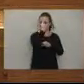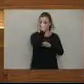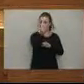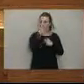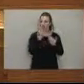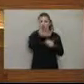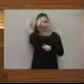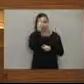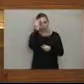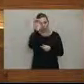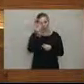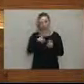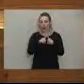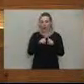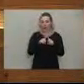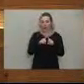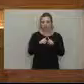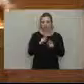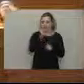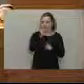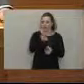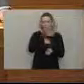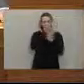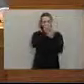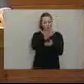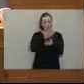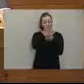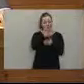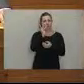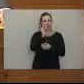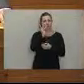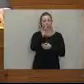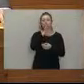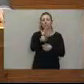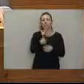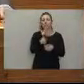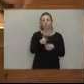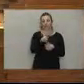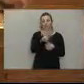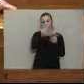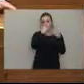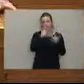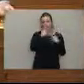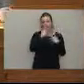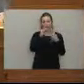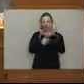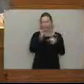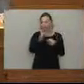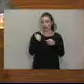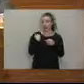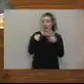un anuncio, por lo menos una noticia muy positiva. Es lo que nos queda, la Administración de Justicia, pero no la Administración Pública. Voy terminando,